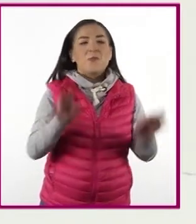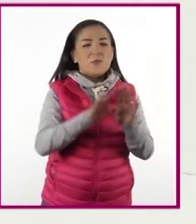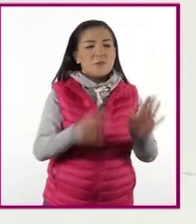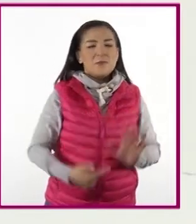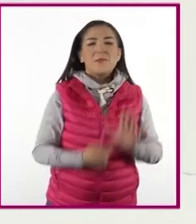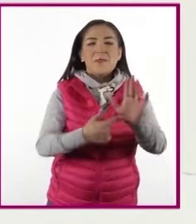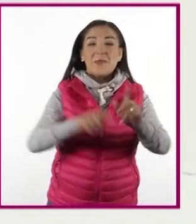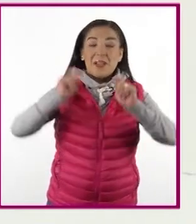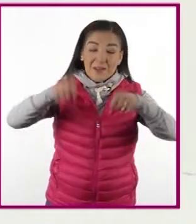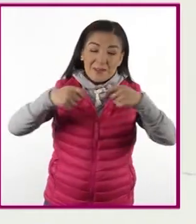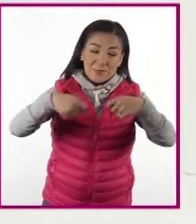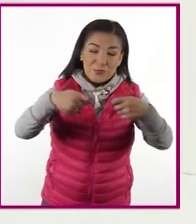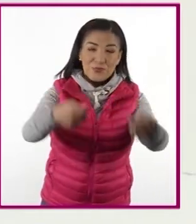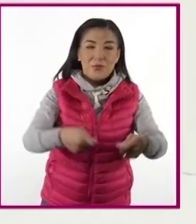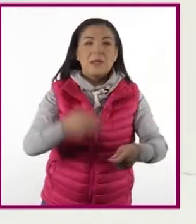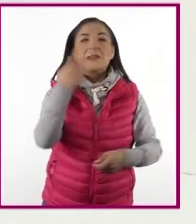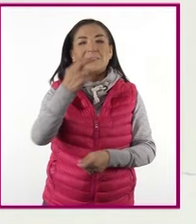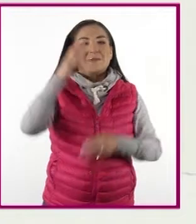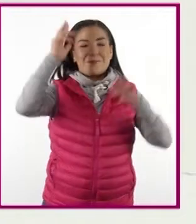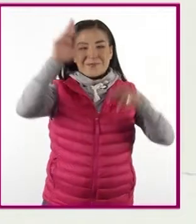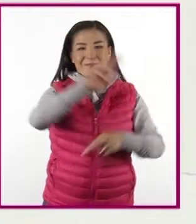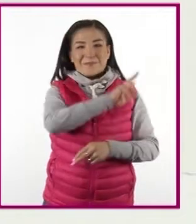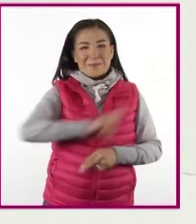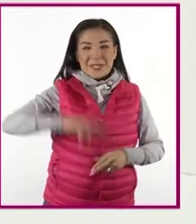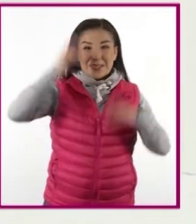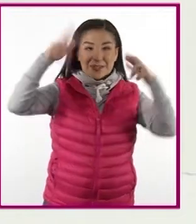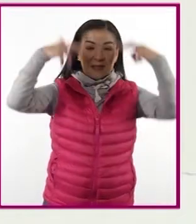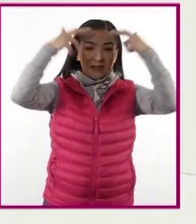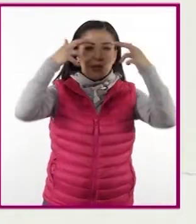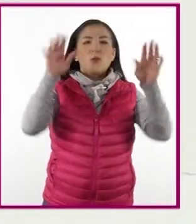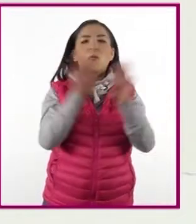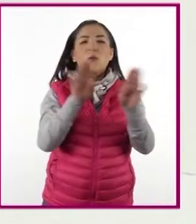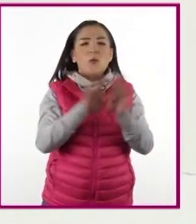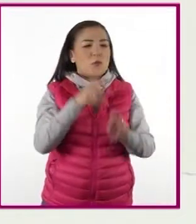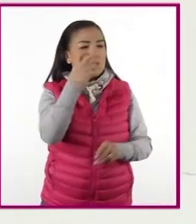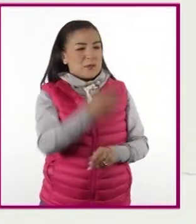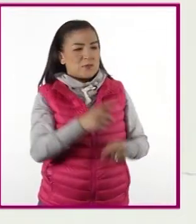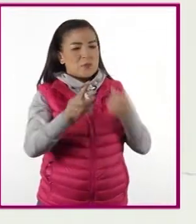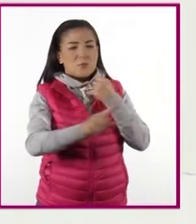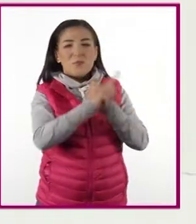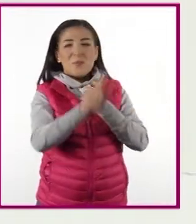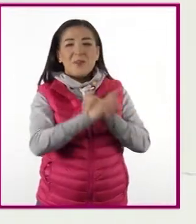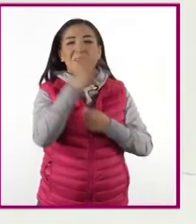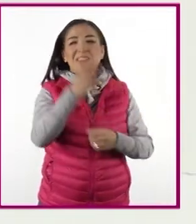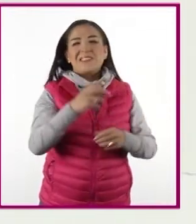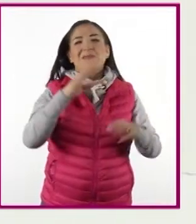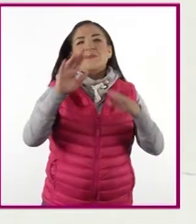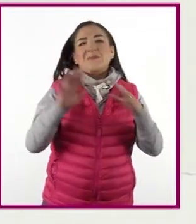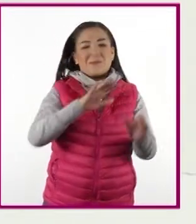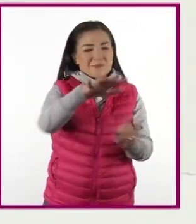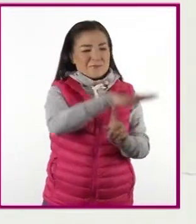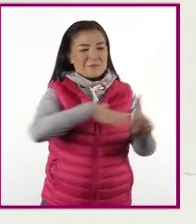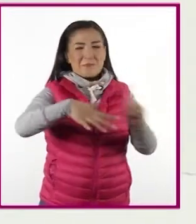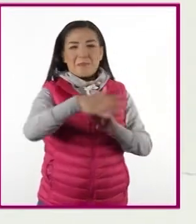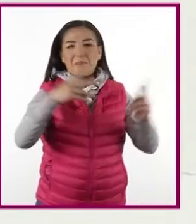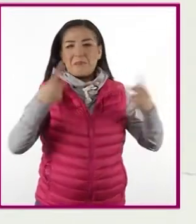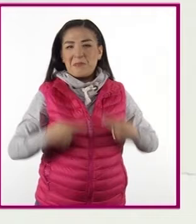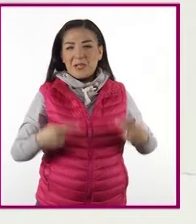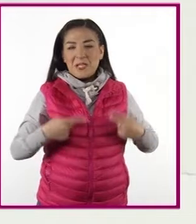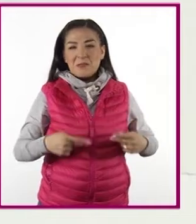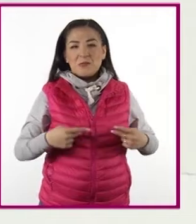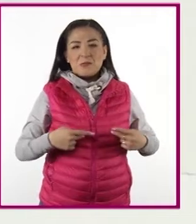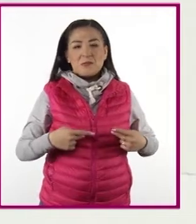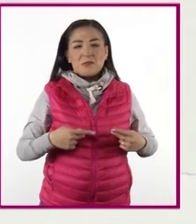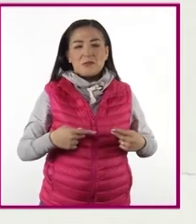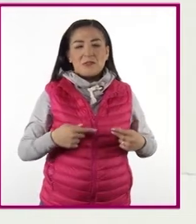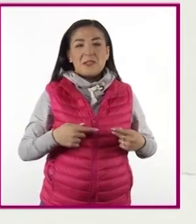a sus sucesores, los virreyes nunca dejaban de señalar el problema de ese numeroso sector, del cual